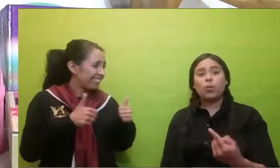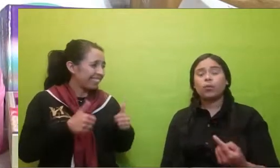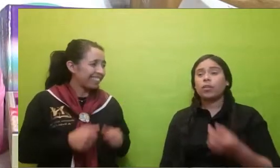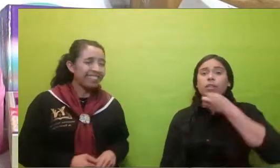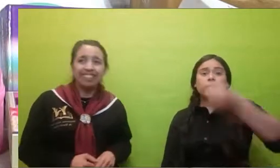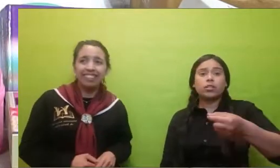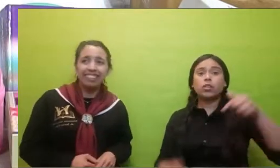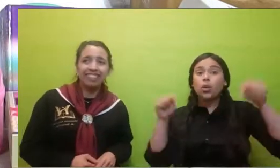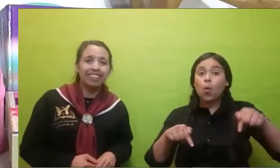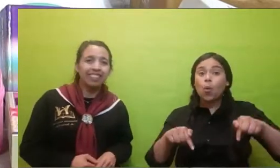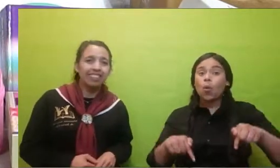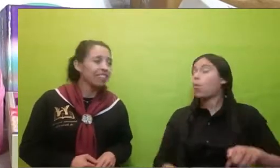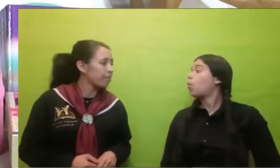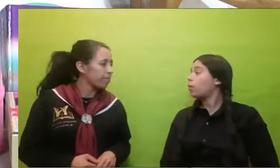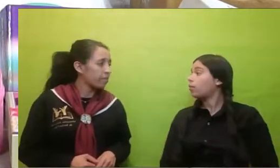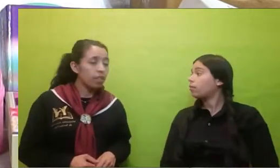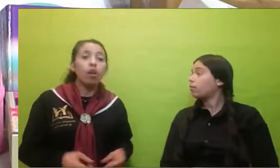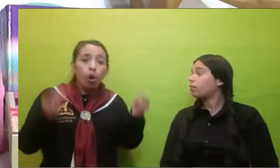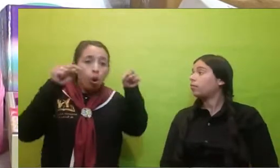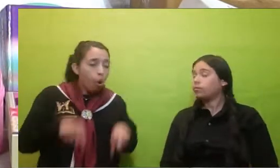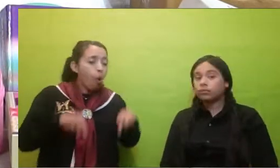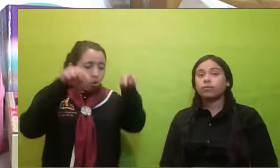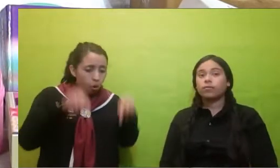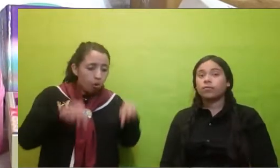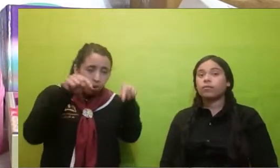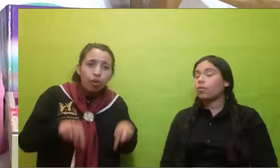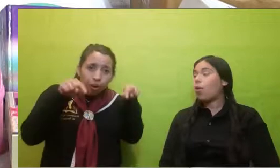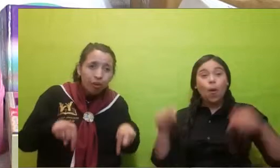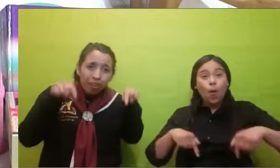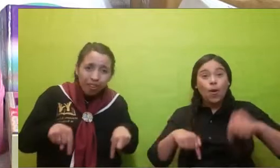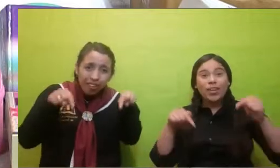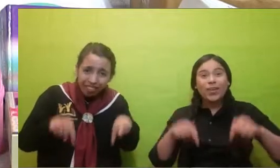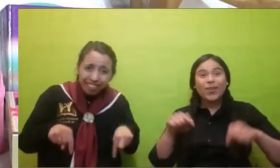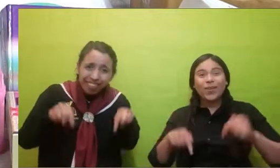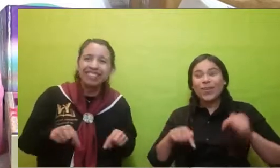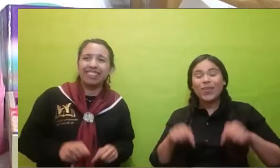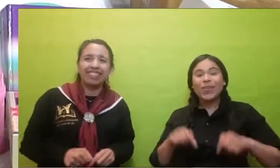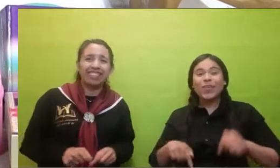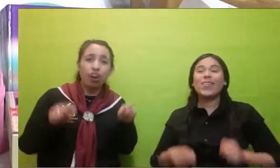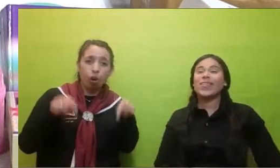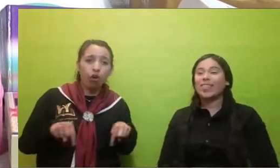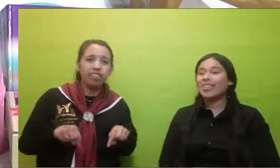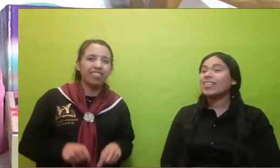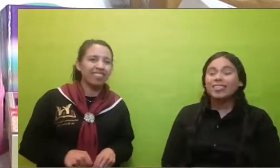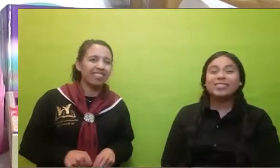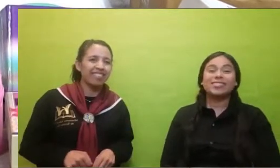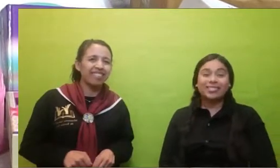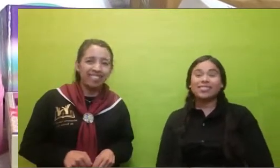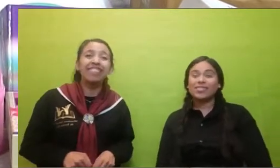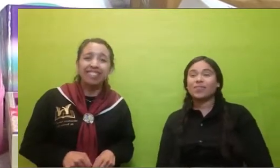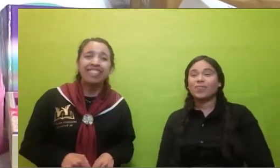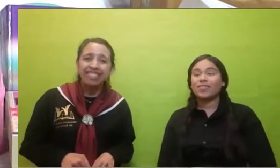a apoyar el día de hoy. ¿Lo decimos ahora o mañana o más tarde?